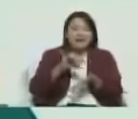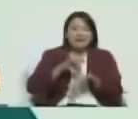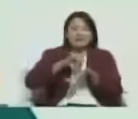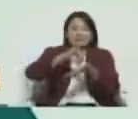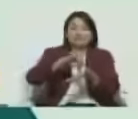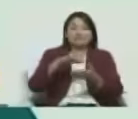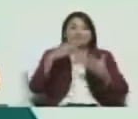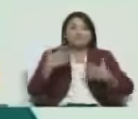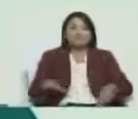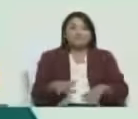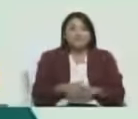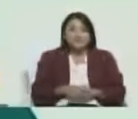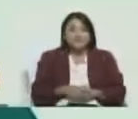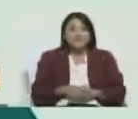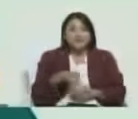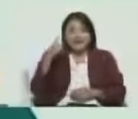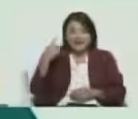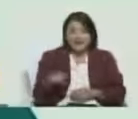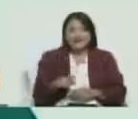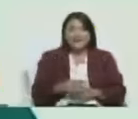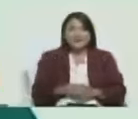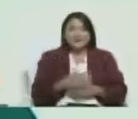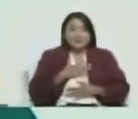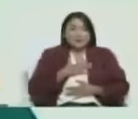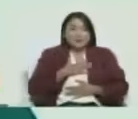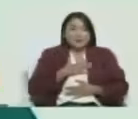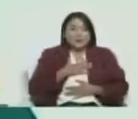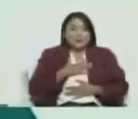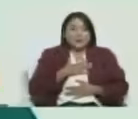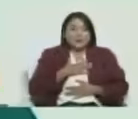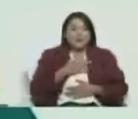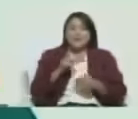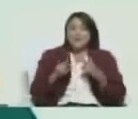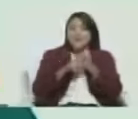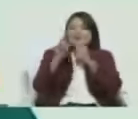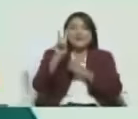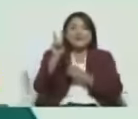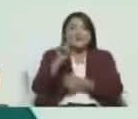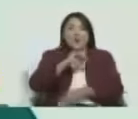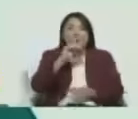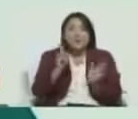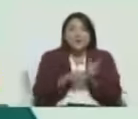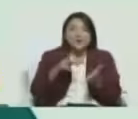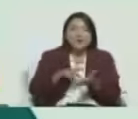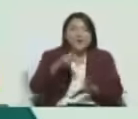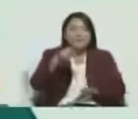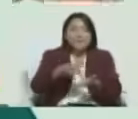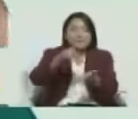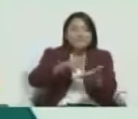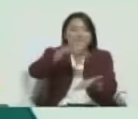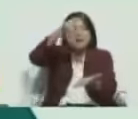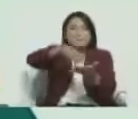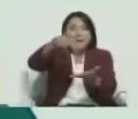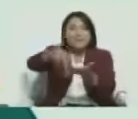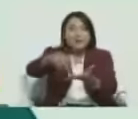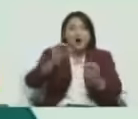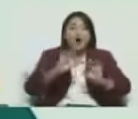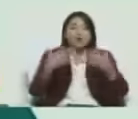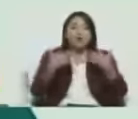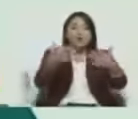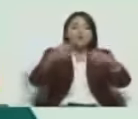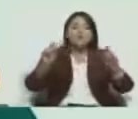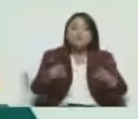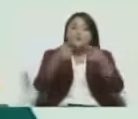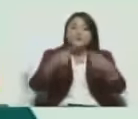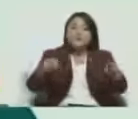pecho una presión porque decimos, ahí saltamos todos con Yulimar Rojas, cuando vemos a la orquesta sinfónica